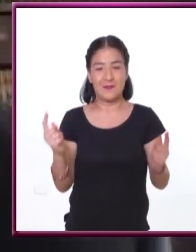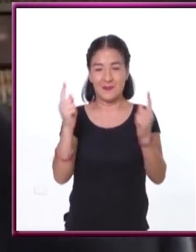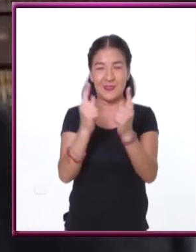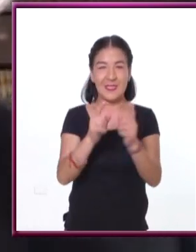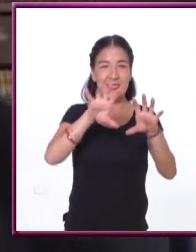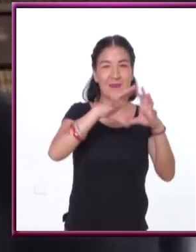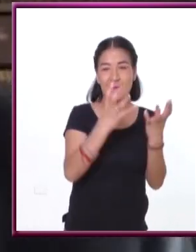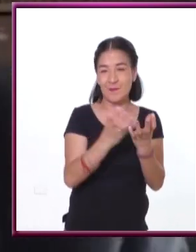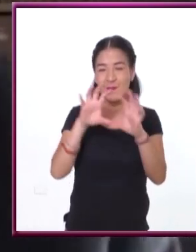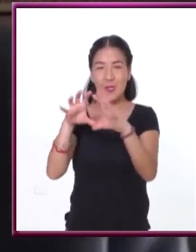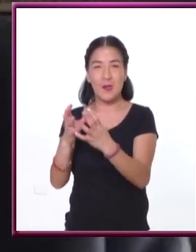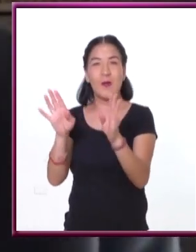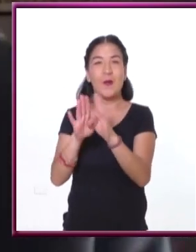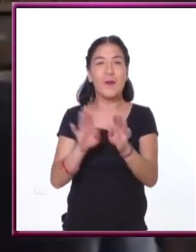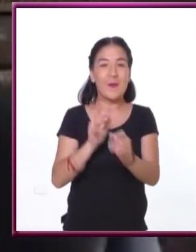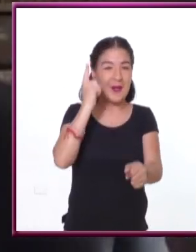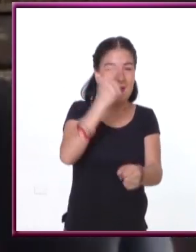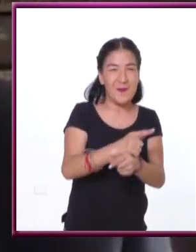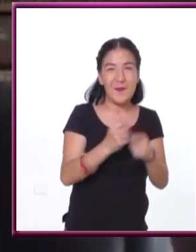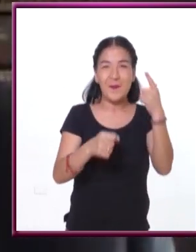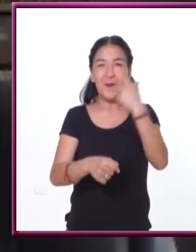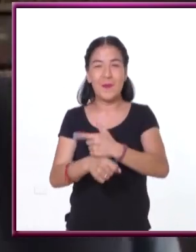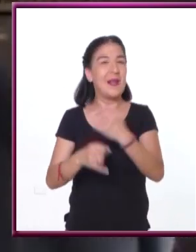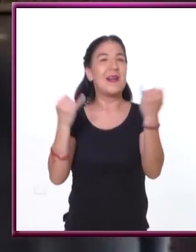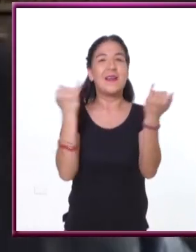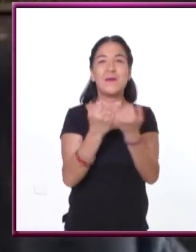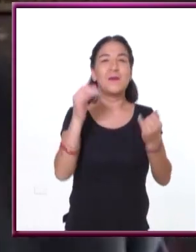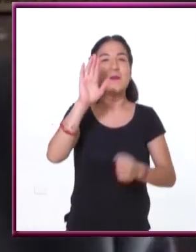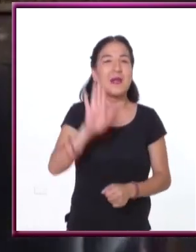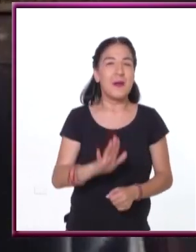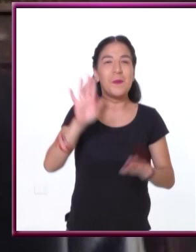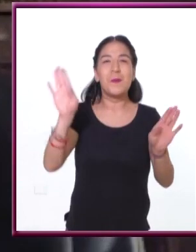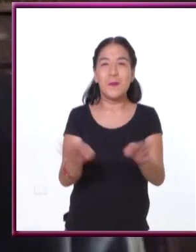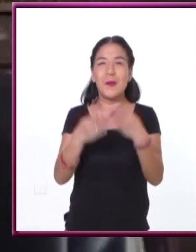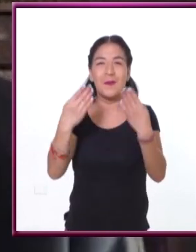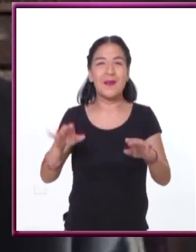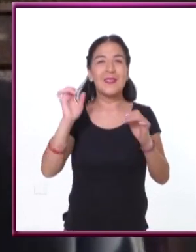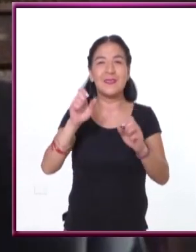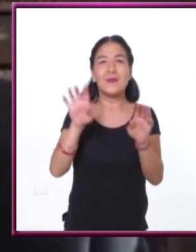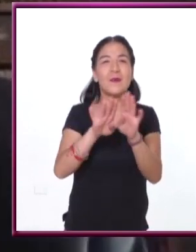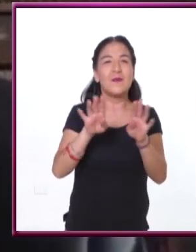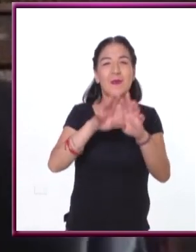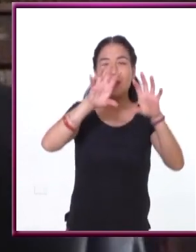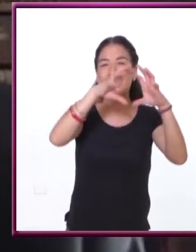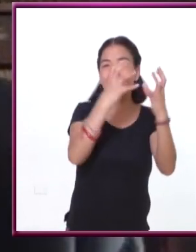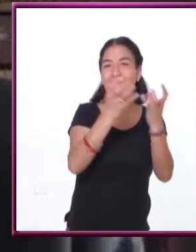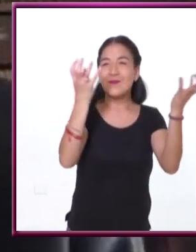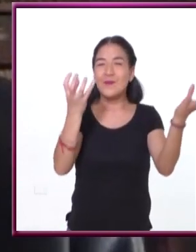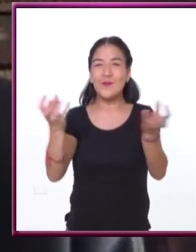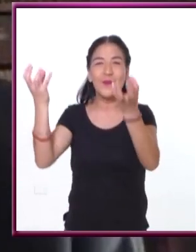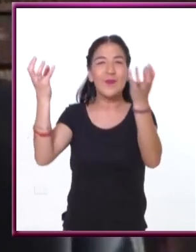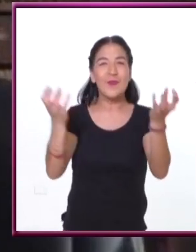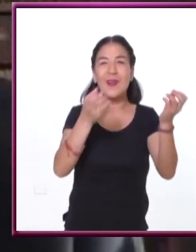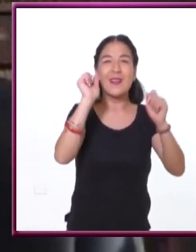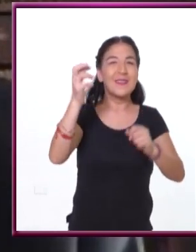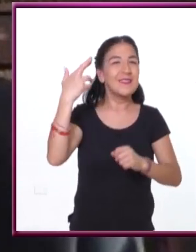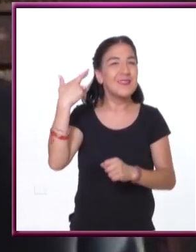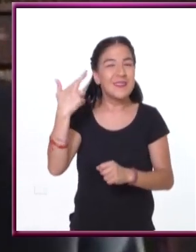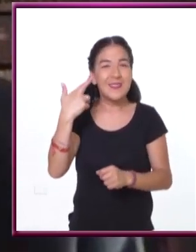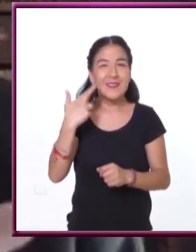sobre la Tierra es semejante a la música de las esferas, a todo lo que ocurre